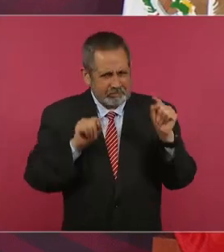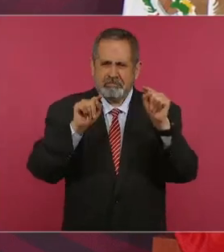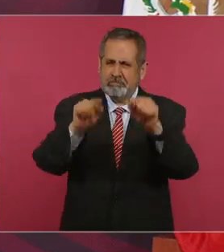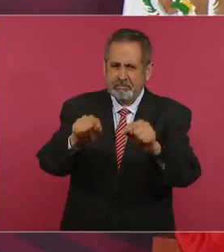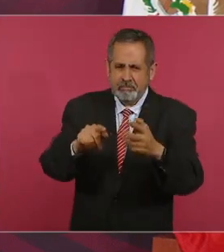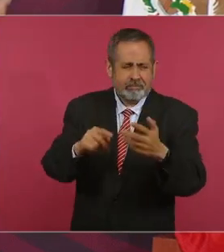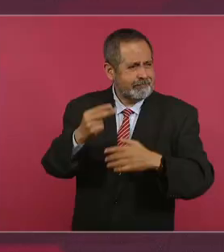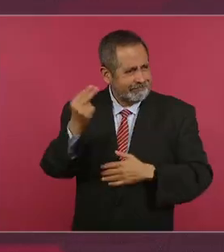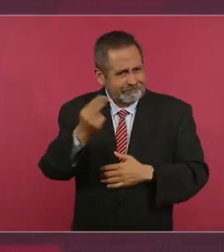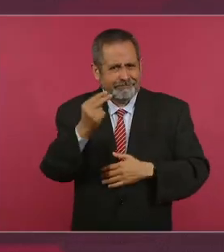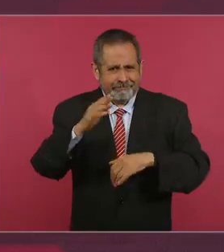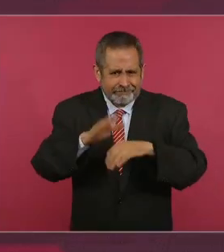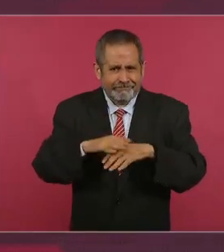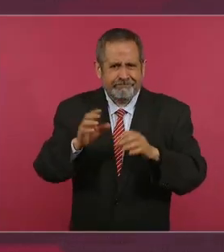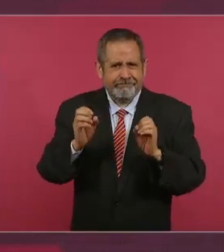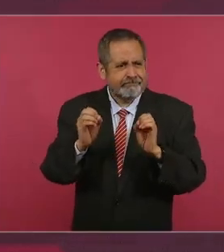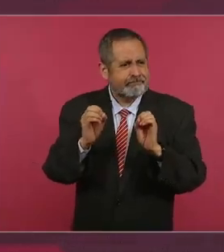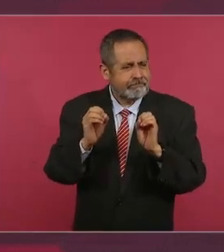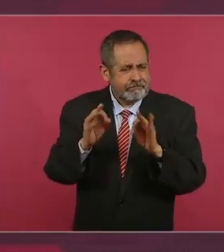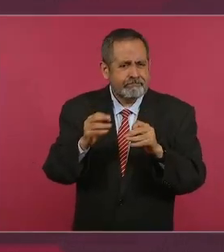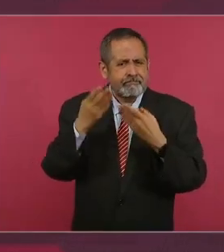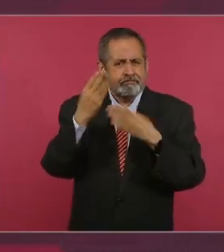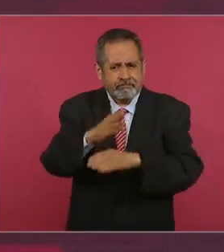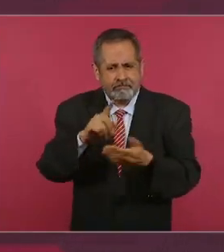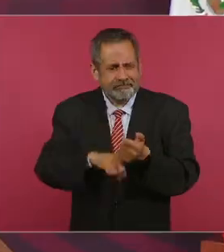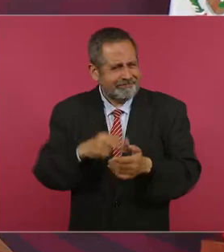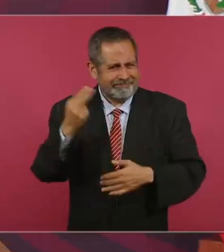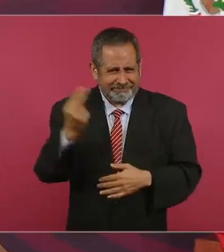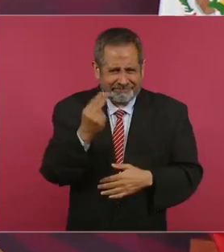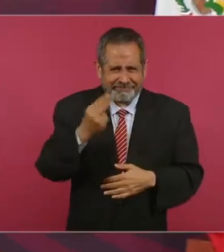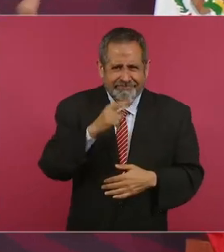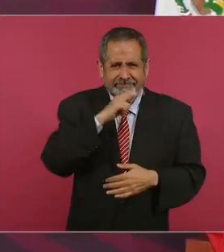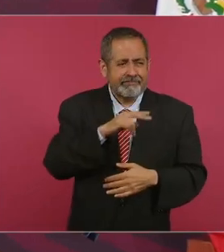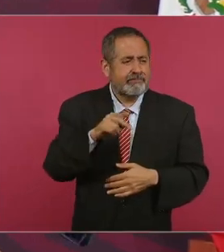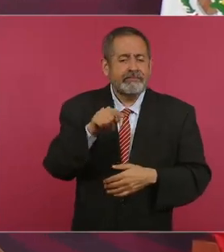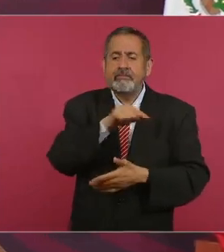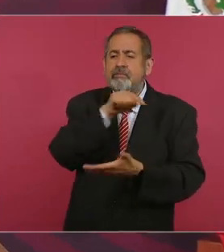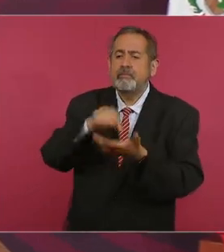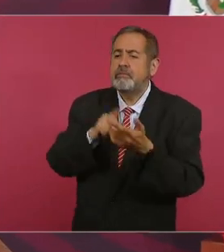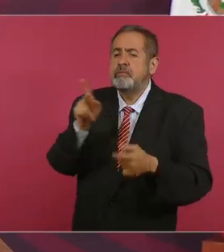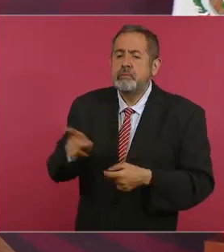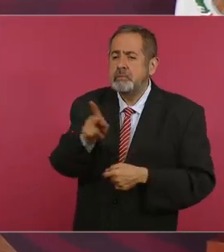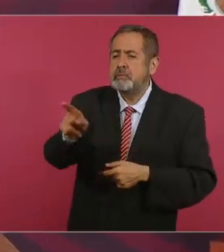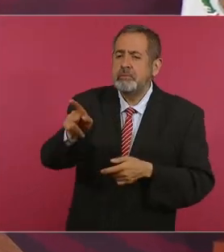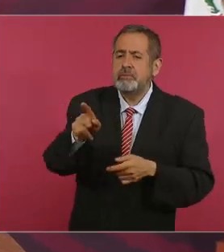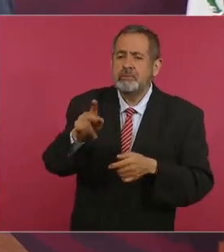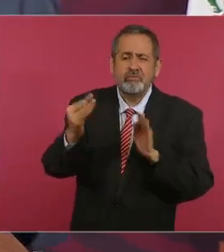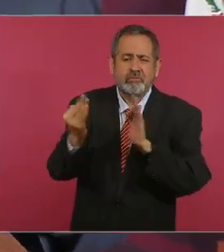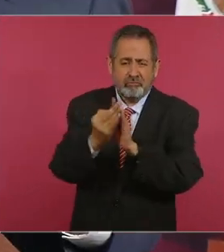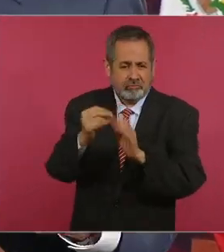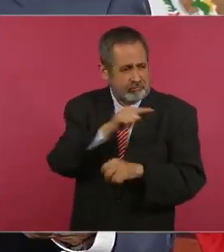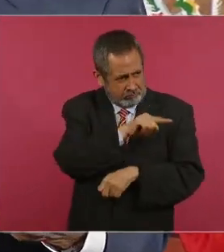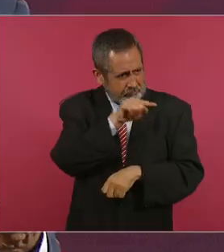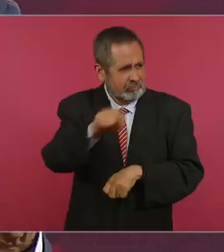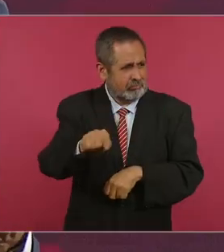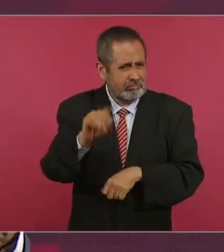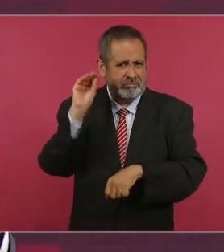les dije, necesitamos nosotros este servicio, pero lo necesitamos cerca de la gente. Vamos a dispersar